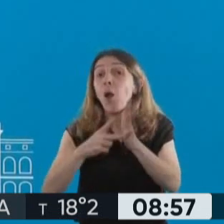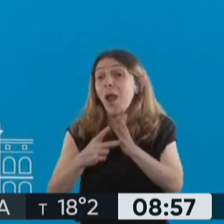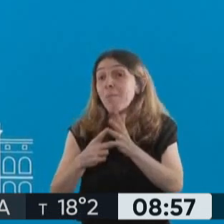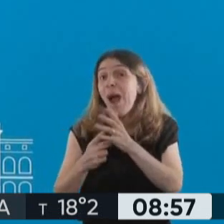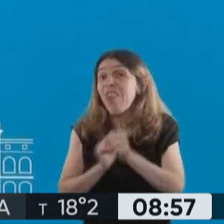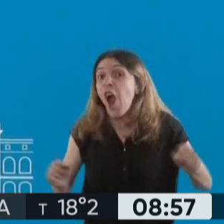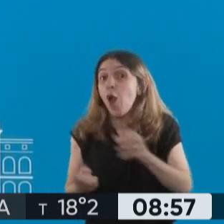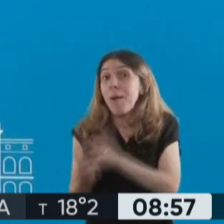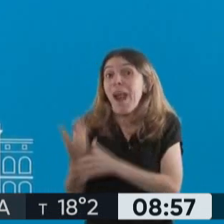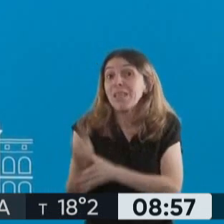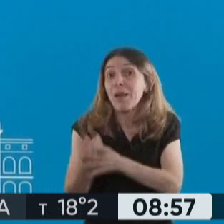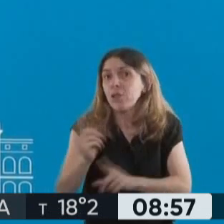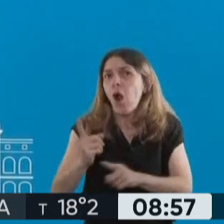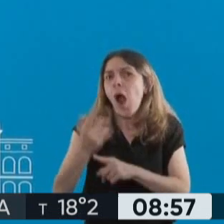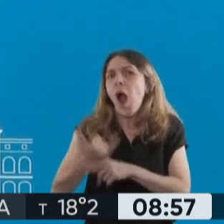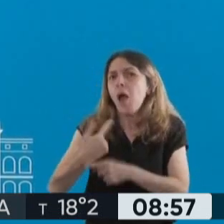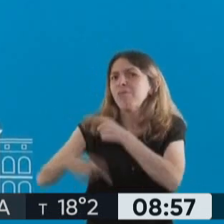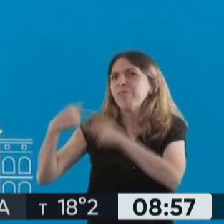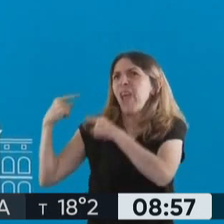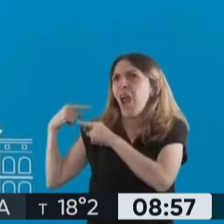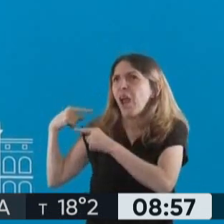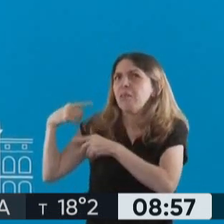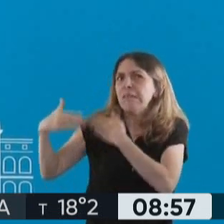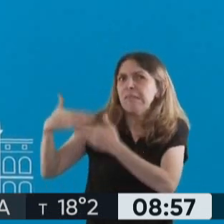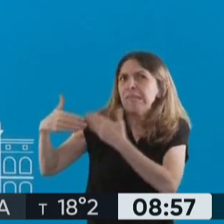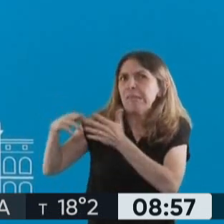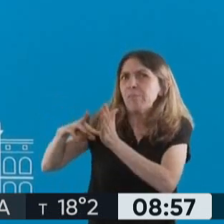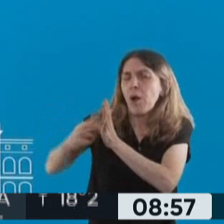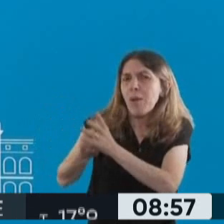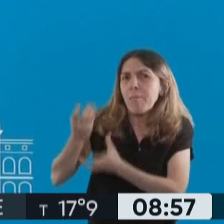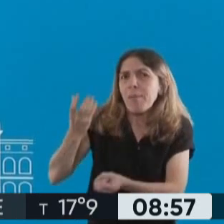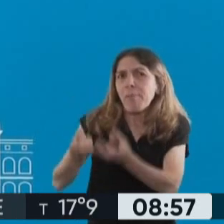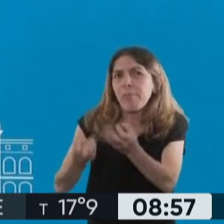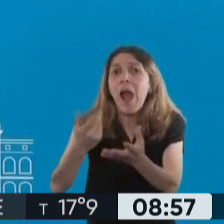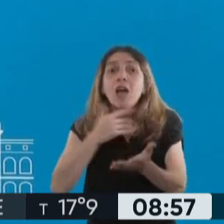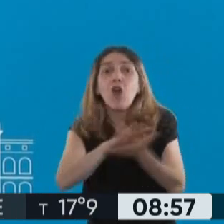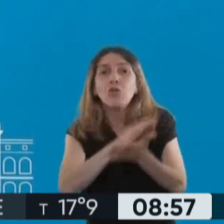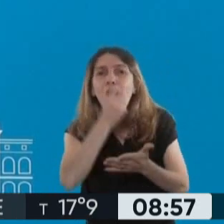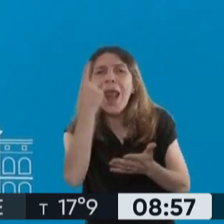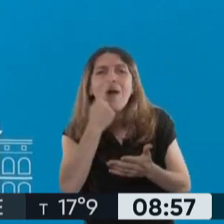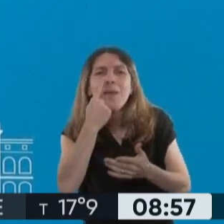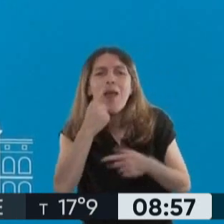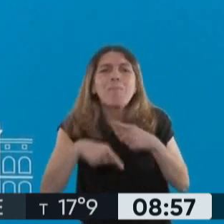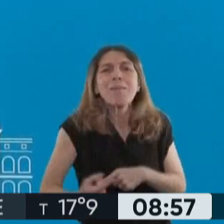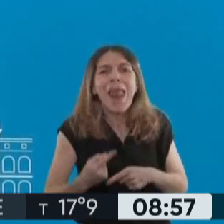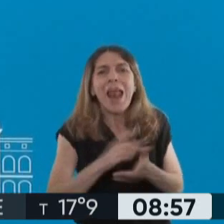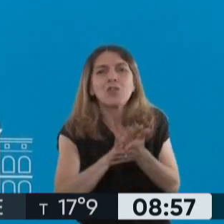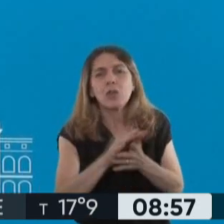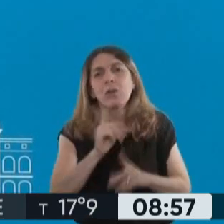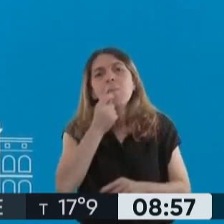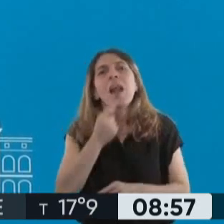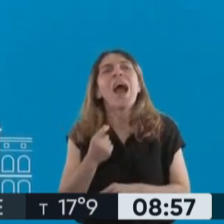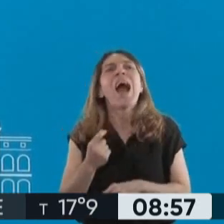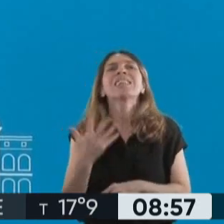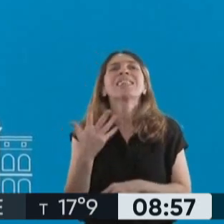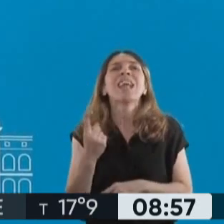raíces, tienen procesos que nos llevaron hasta este lugar y por lo tanto no se van a resolver de un día para el otro. No vamos a decir ni que resolvemos la deuda en